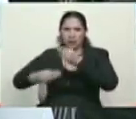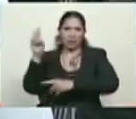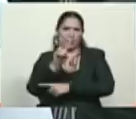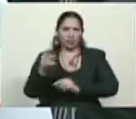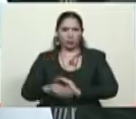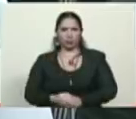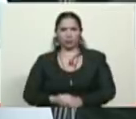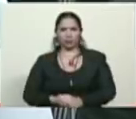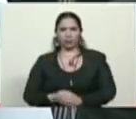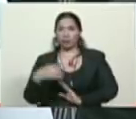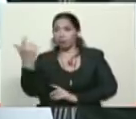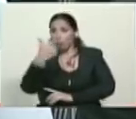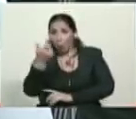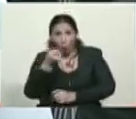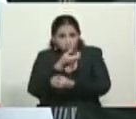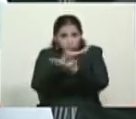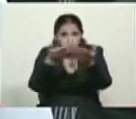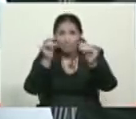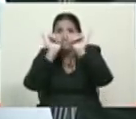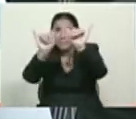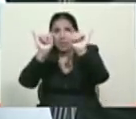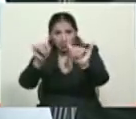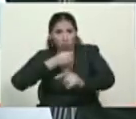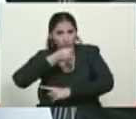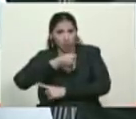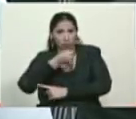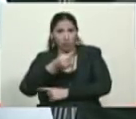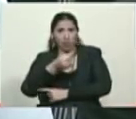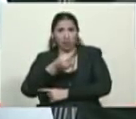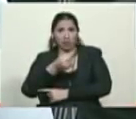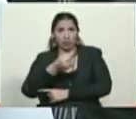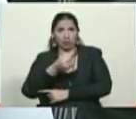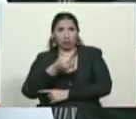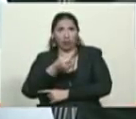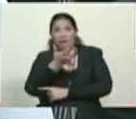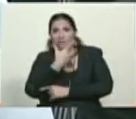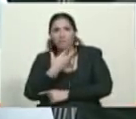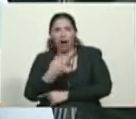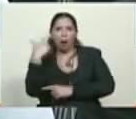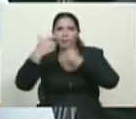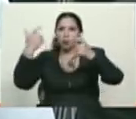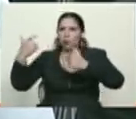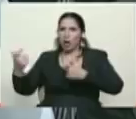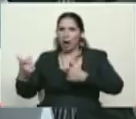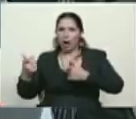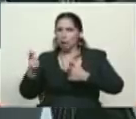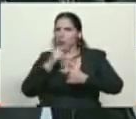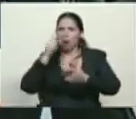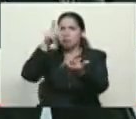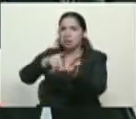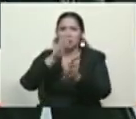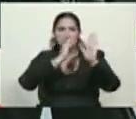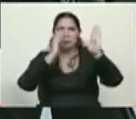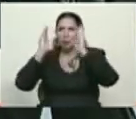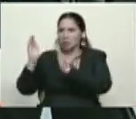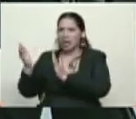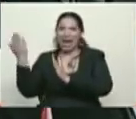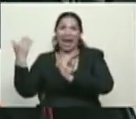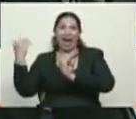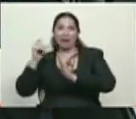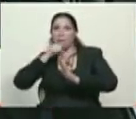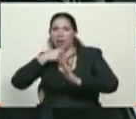Venezuela. Búsquenlo ustedes, periodistas, ustedes. Es fácil ahora buscar porque no hay que irse a una biblioteca, a una hemeroteca como era antes,